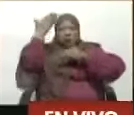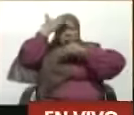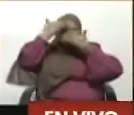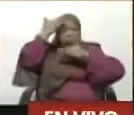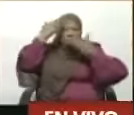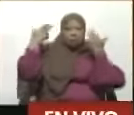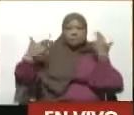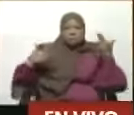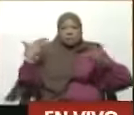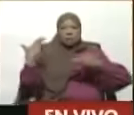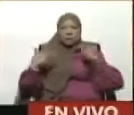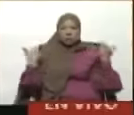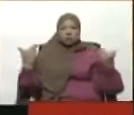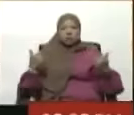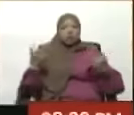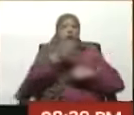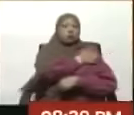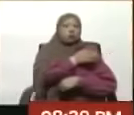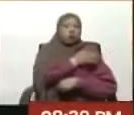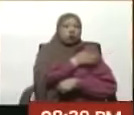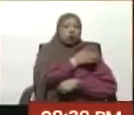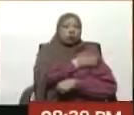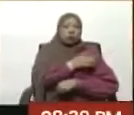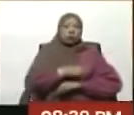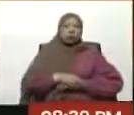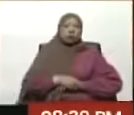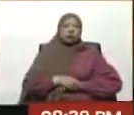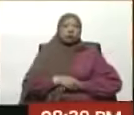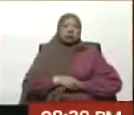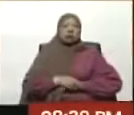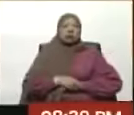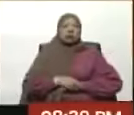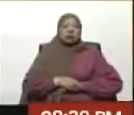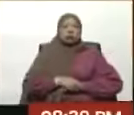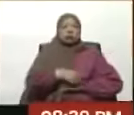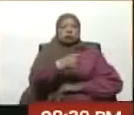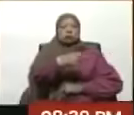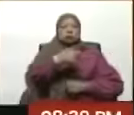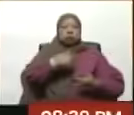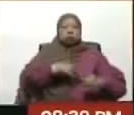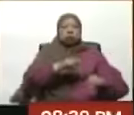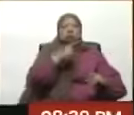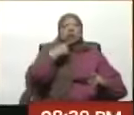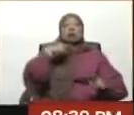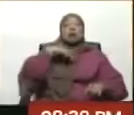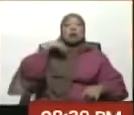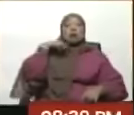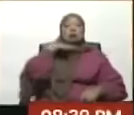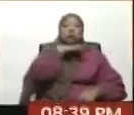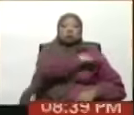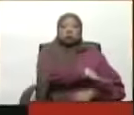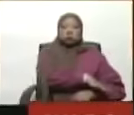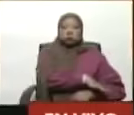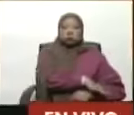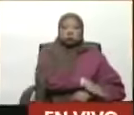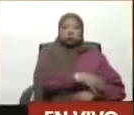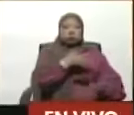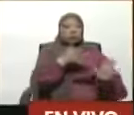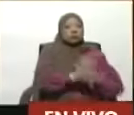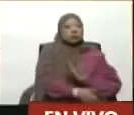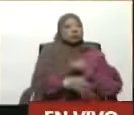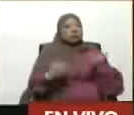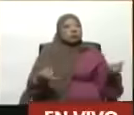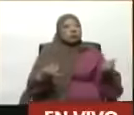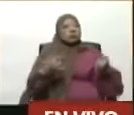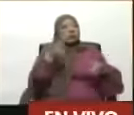Terrorismo fascista de la extrema derecha. Hijos de su madre, dejen quieto a este pueblo ya. A este pueblo le llamo el